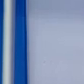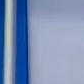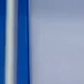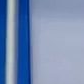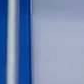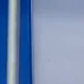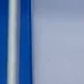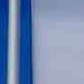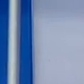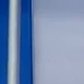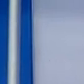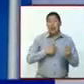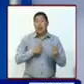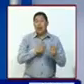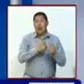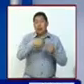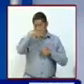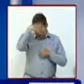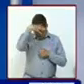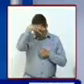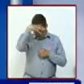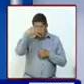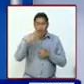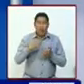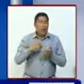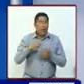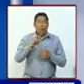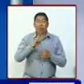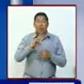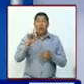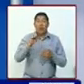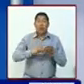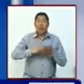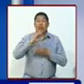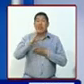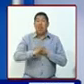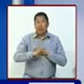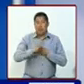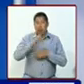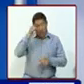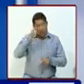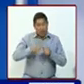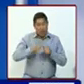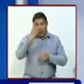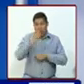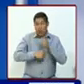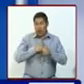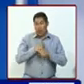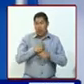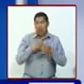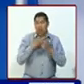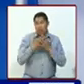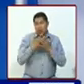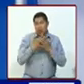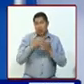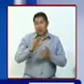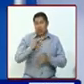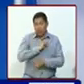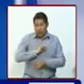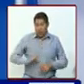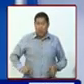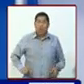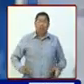La movilización anunciada por seguidores de Luis Fernando Camacho para este 28 de diciembre, recordando un año del encarcelamiento de su